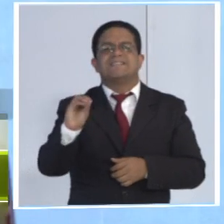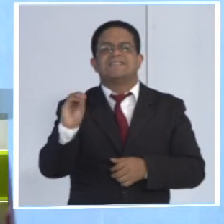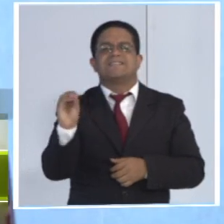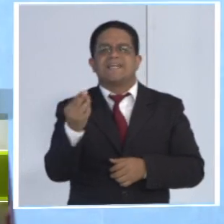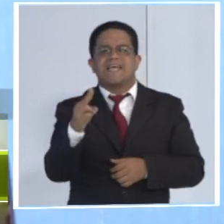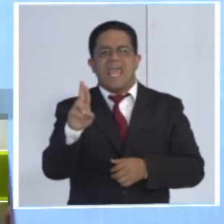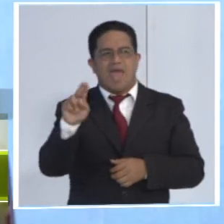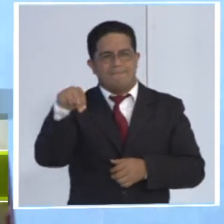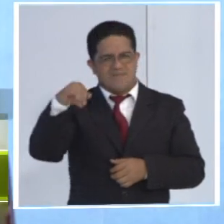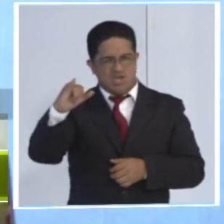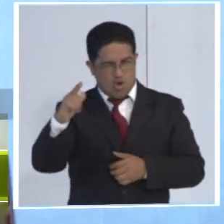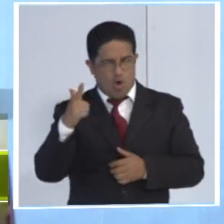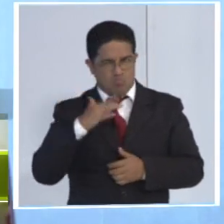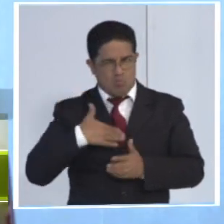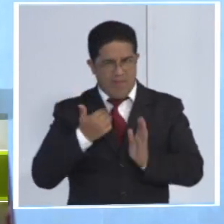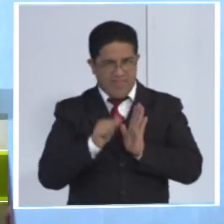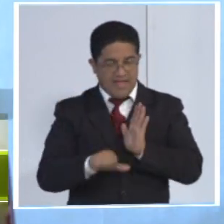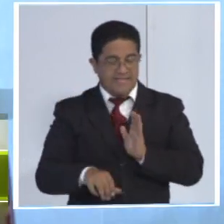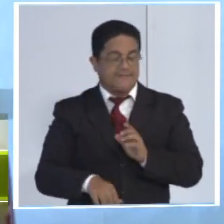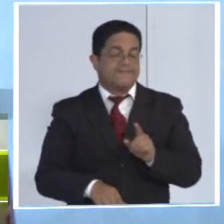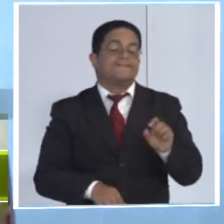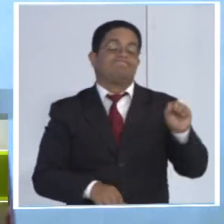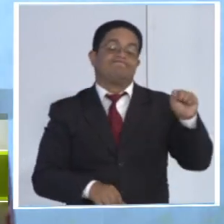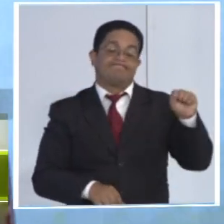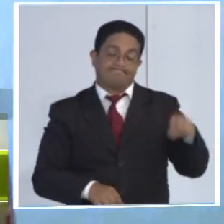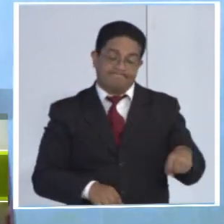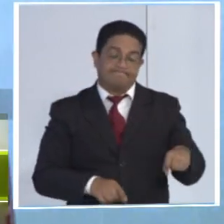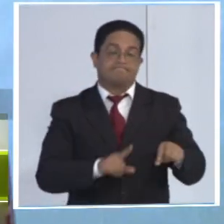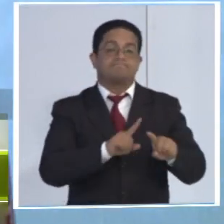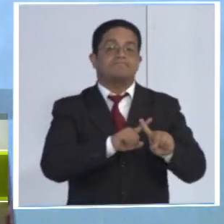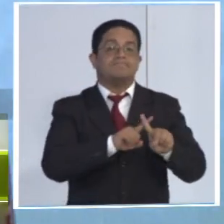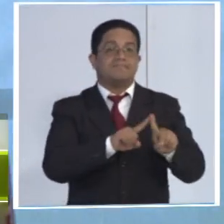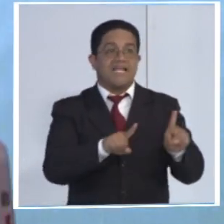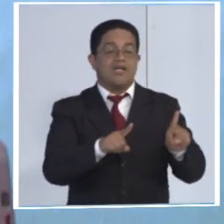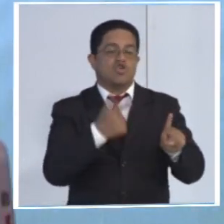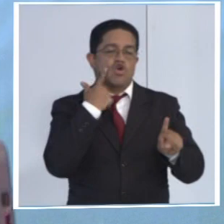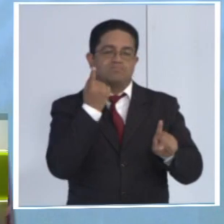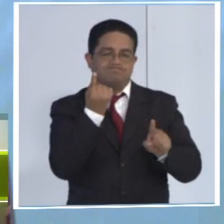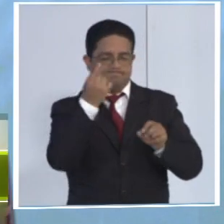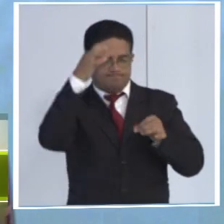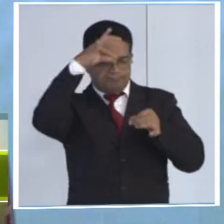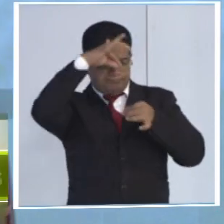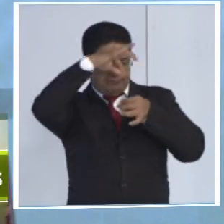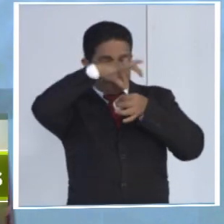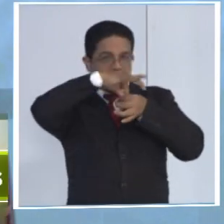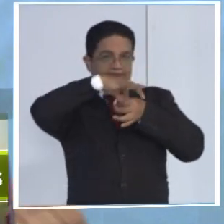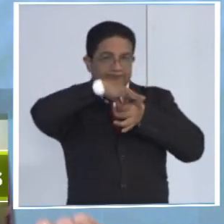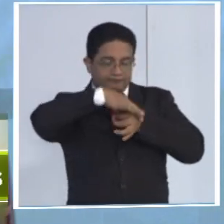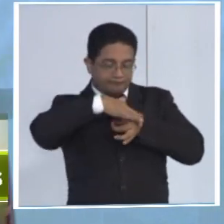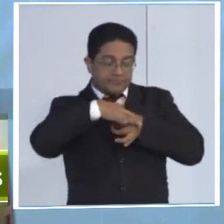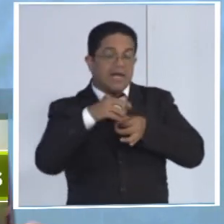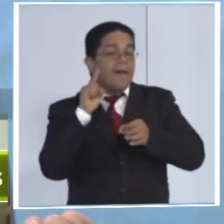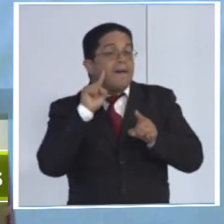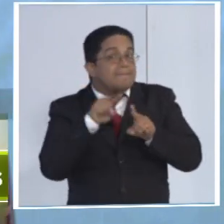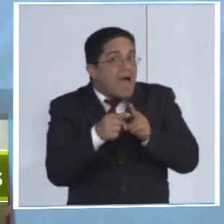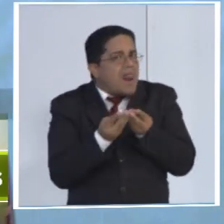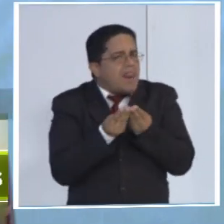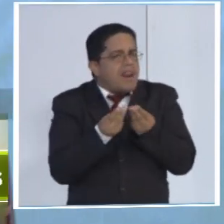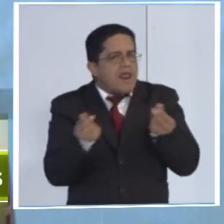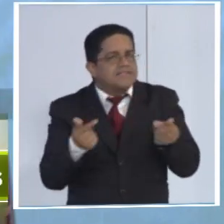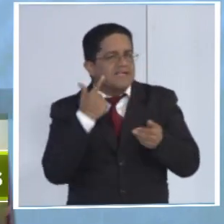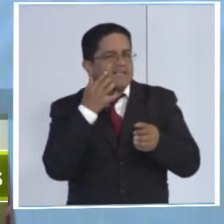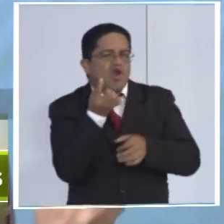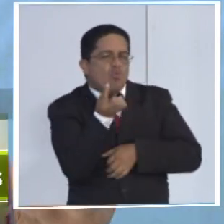candidatos a cirugías, pero cirugías endovasculares, en el cual con un catéter se hace una trombólisis para evitar, en este caso para deshacer el coágulo que se